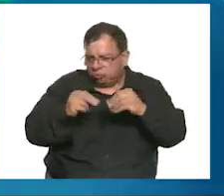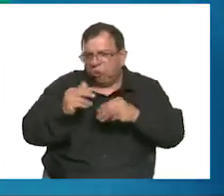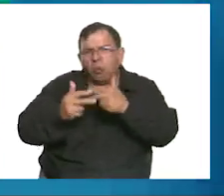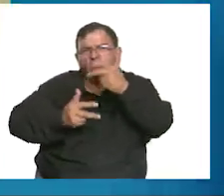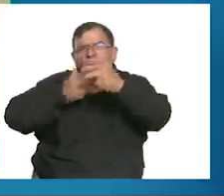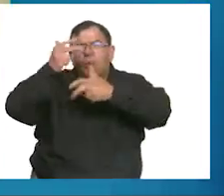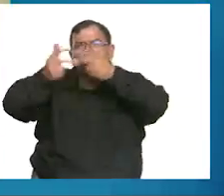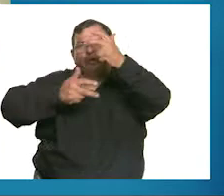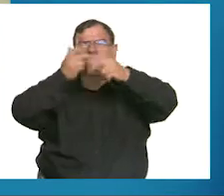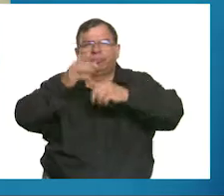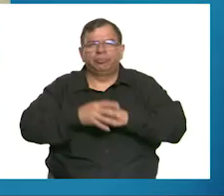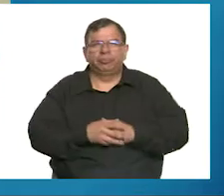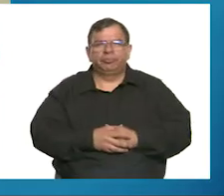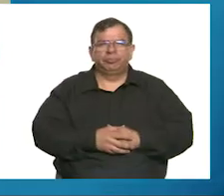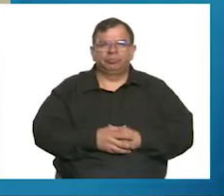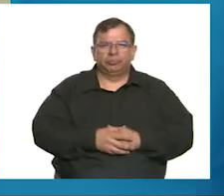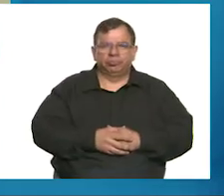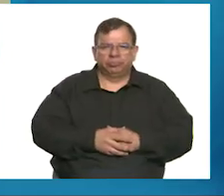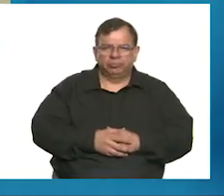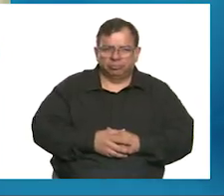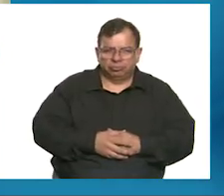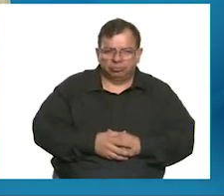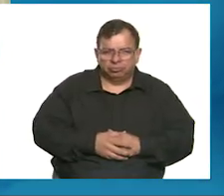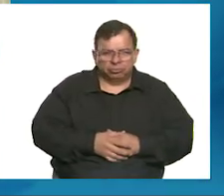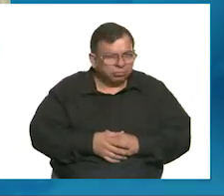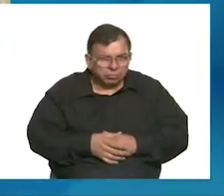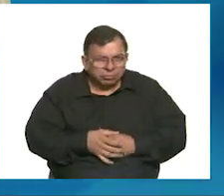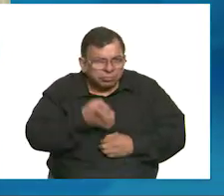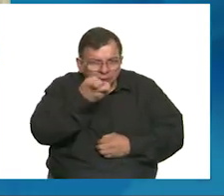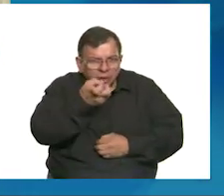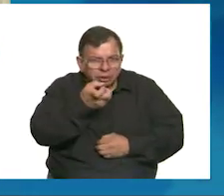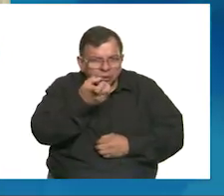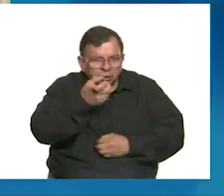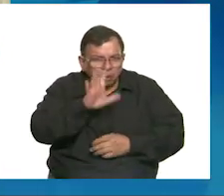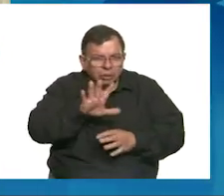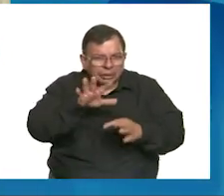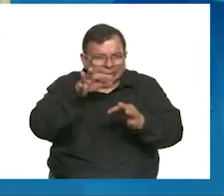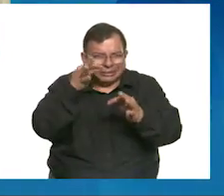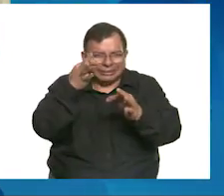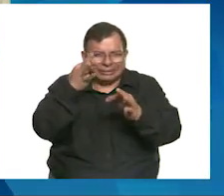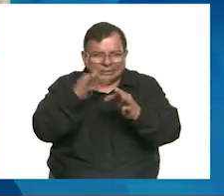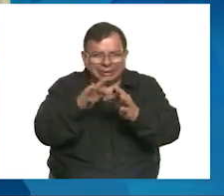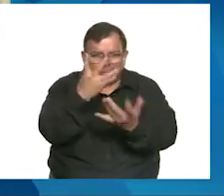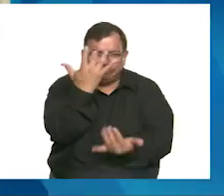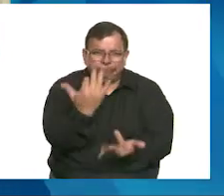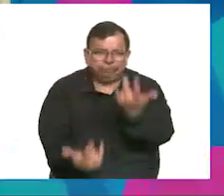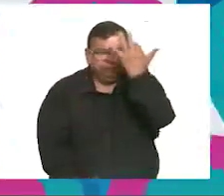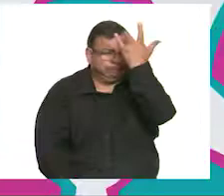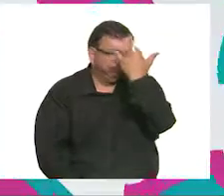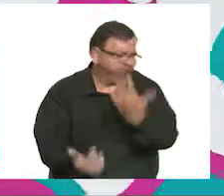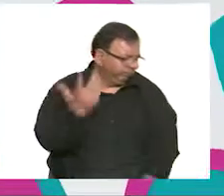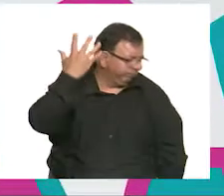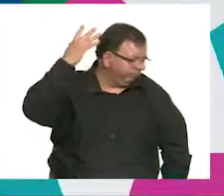evaporación. Y esto ya llegó a su estado de achicharramiento.